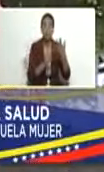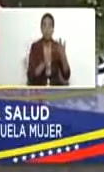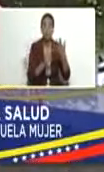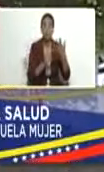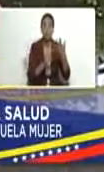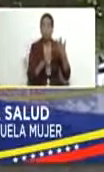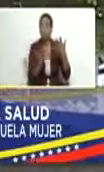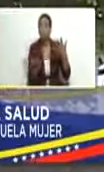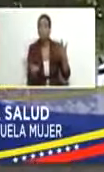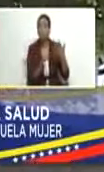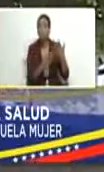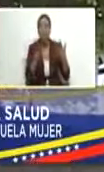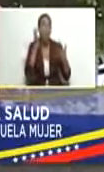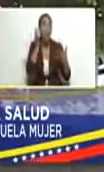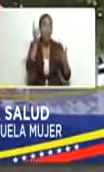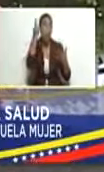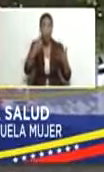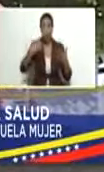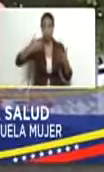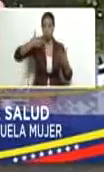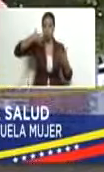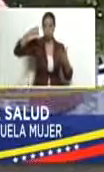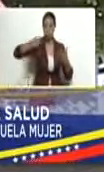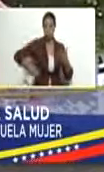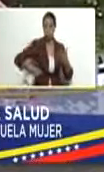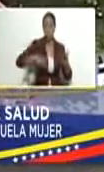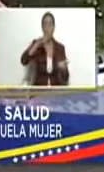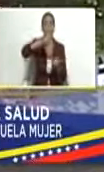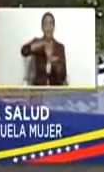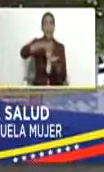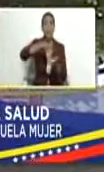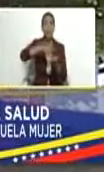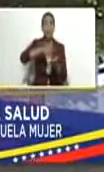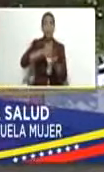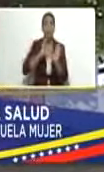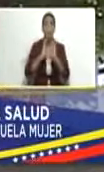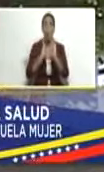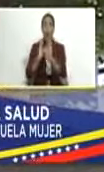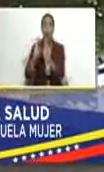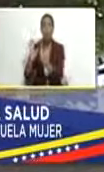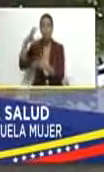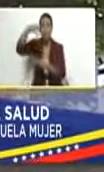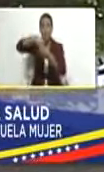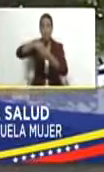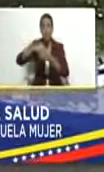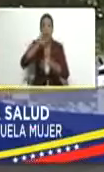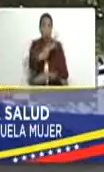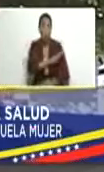En quinto lugar, la mujer protagonista y participativa, o sea, organizada,